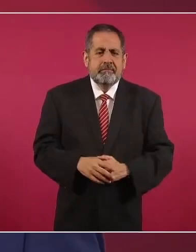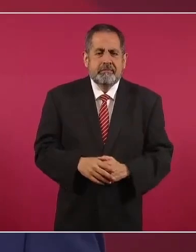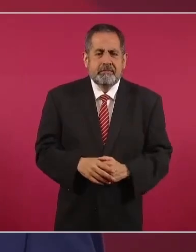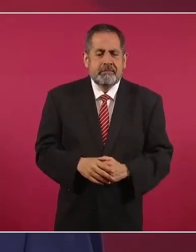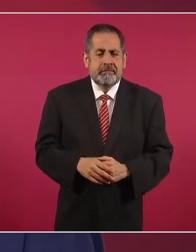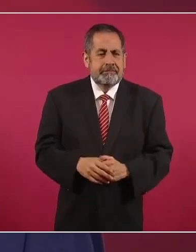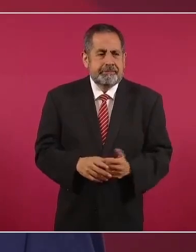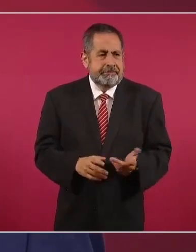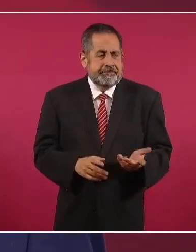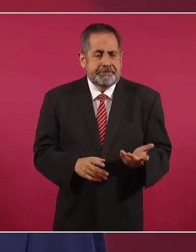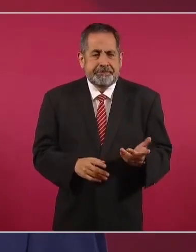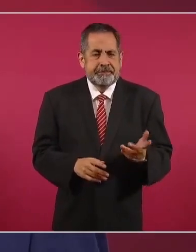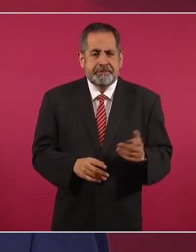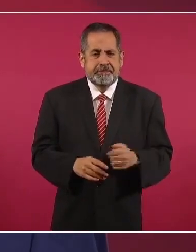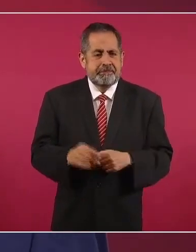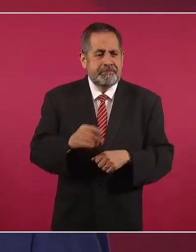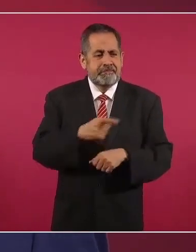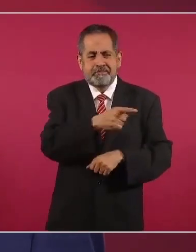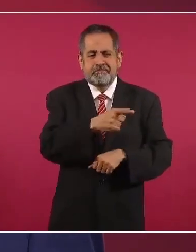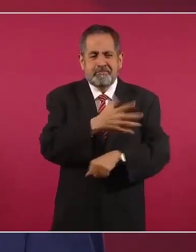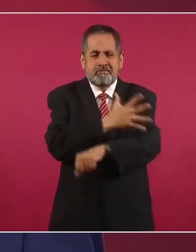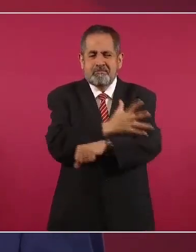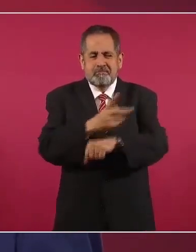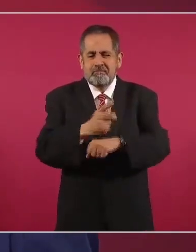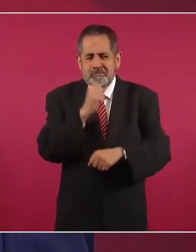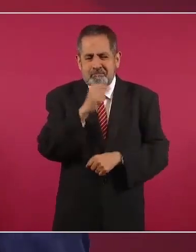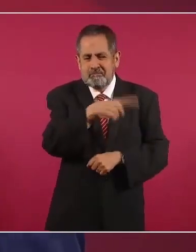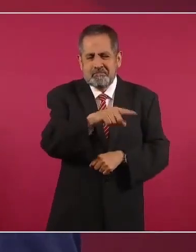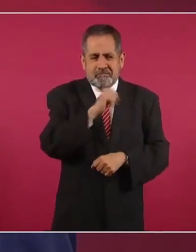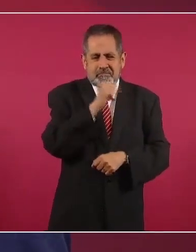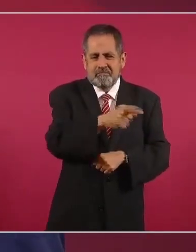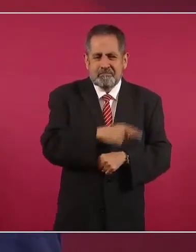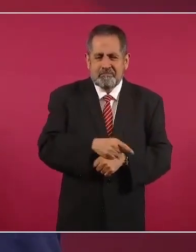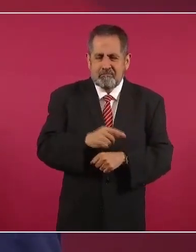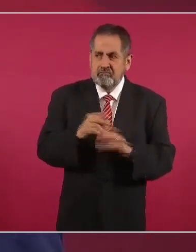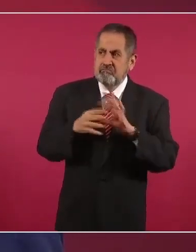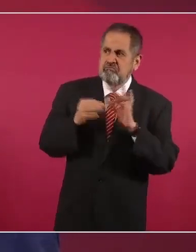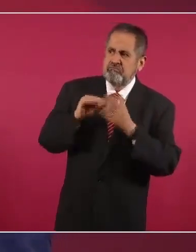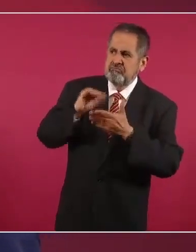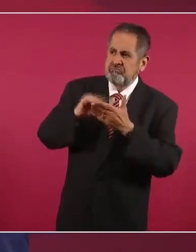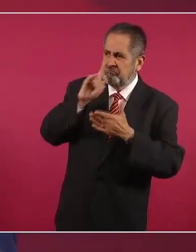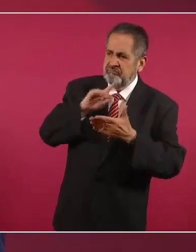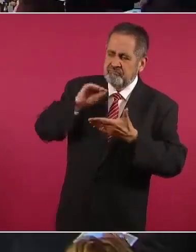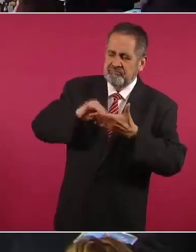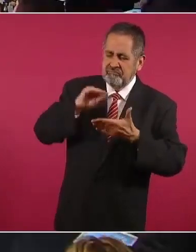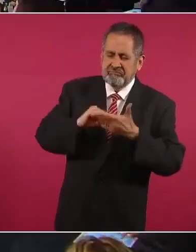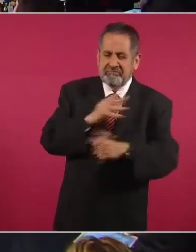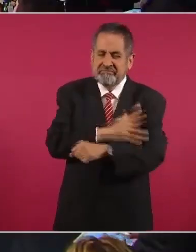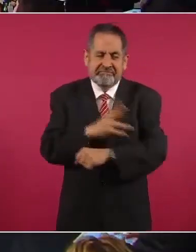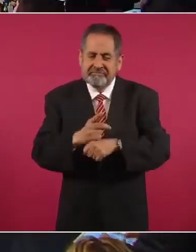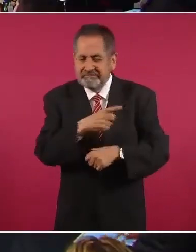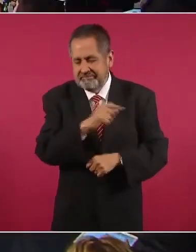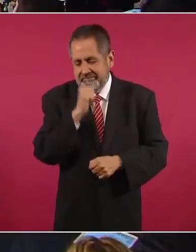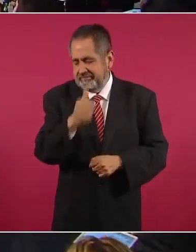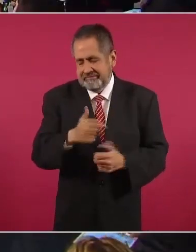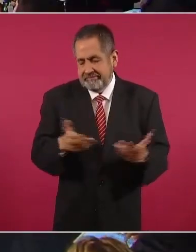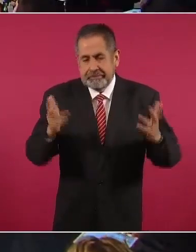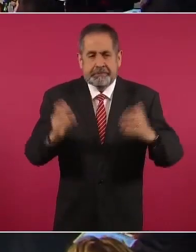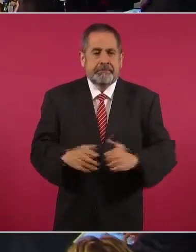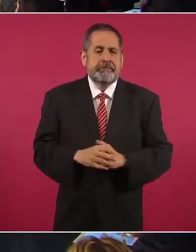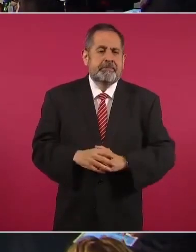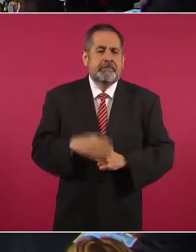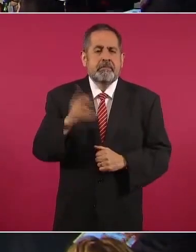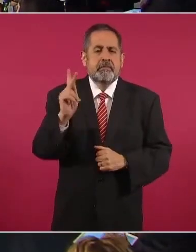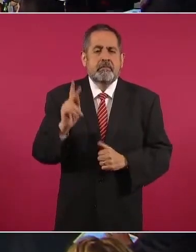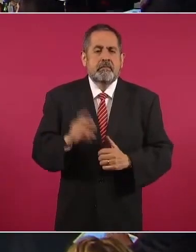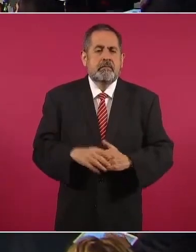y de deshonestidad intelectual, entre otras cosas.